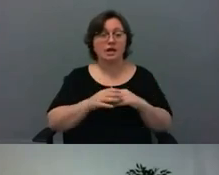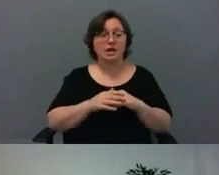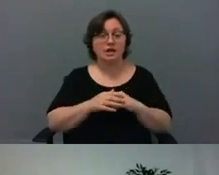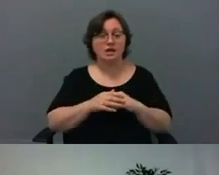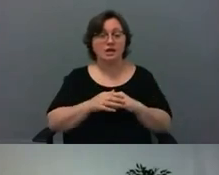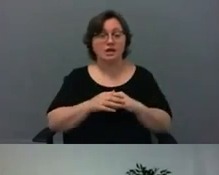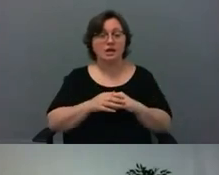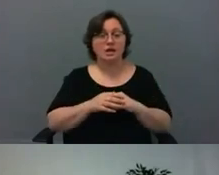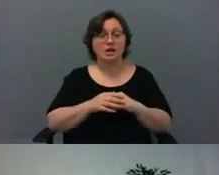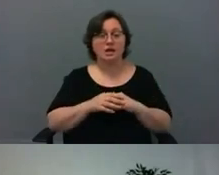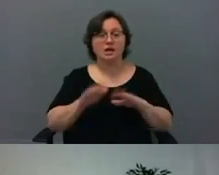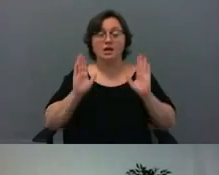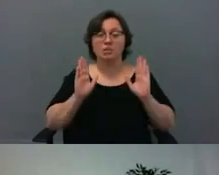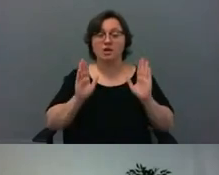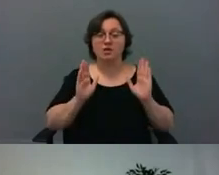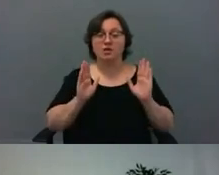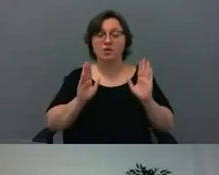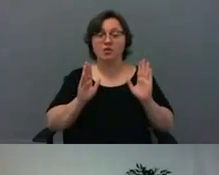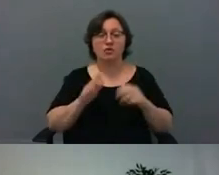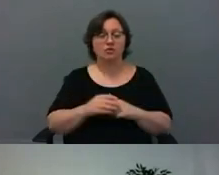formación está muy bien.